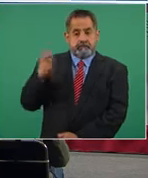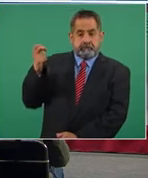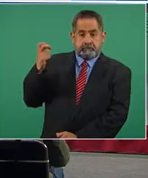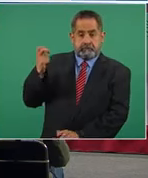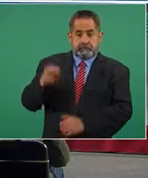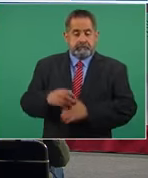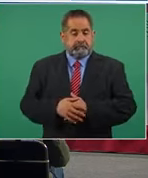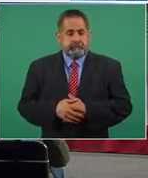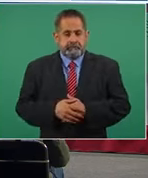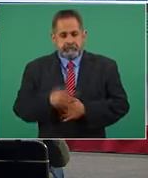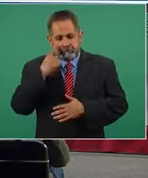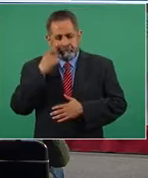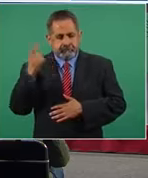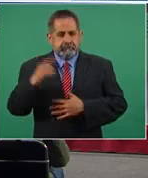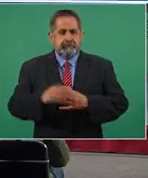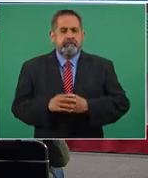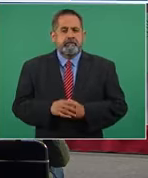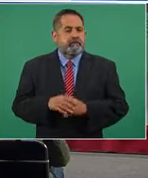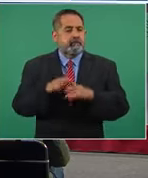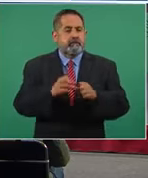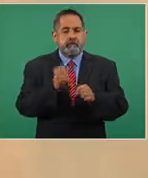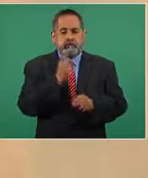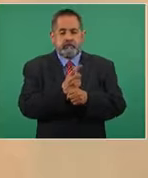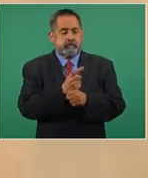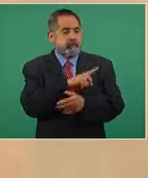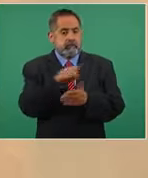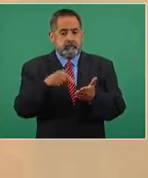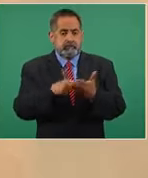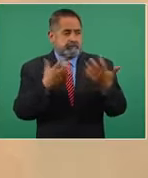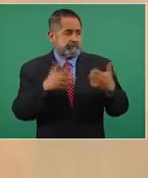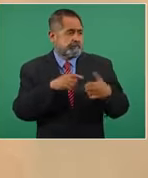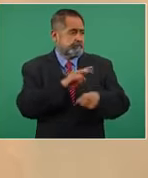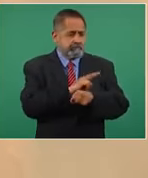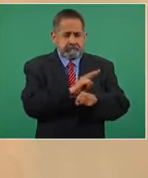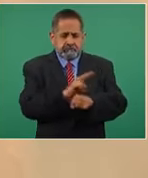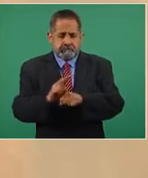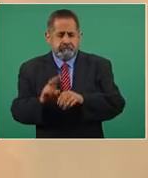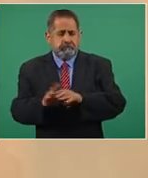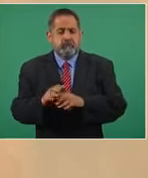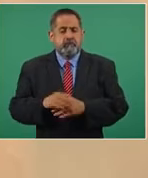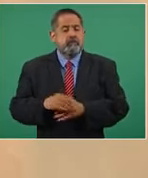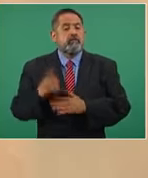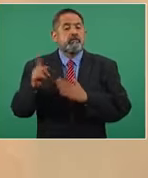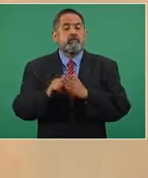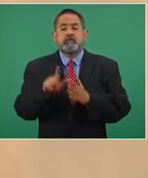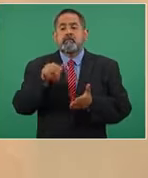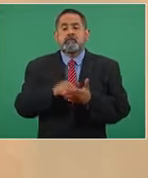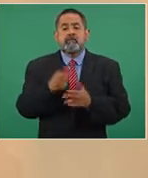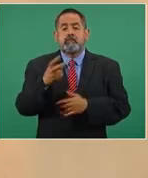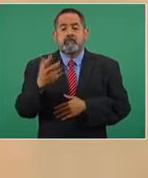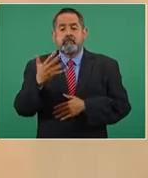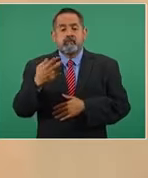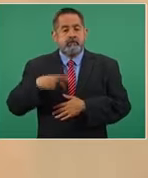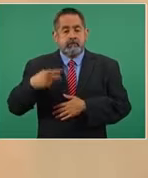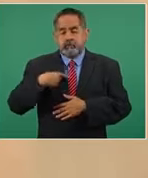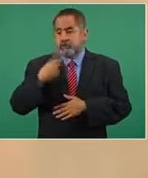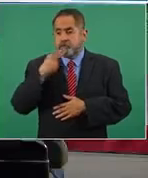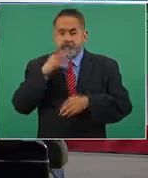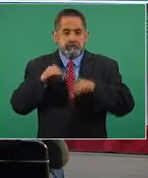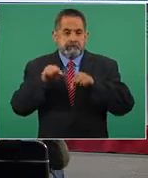cada una de ellas. En la seguridad de instalaciones estratégicas, en el mes, 7.250 hombres empleados.